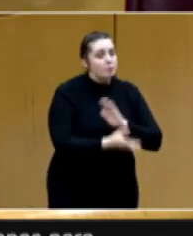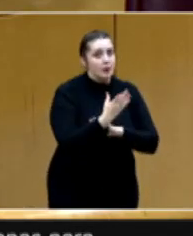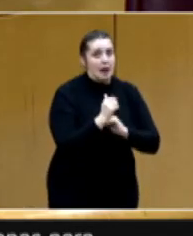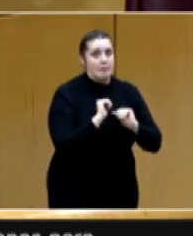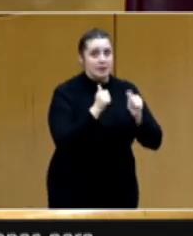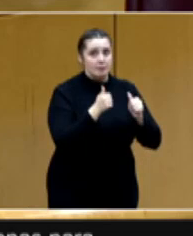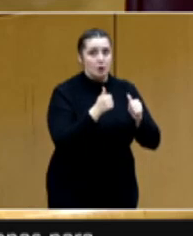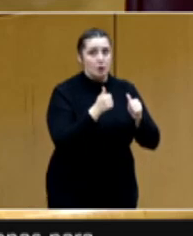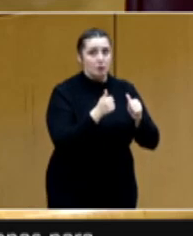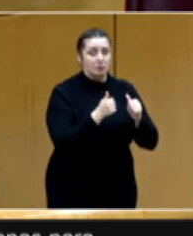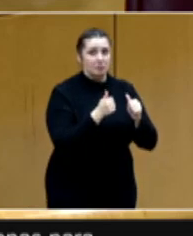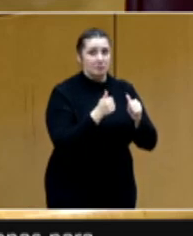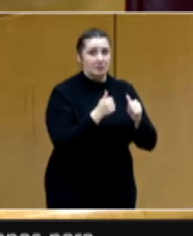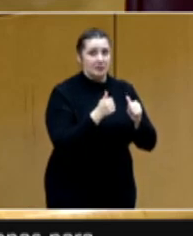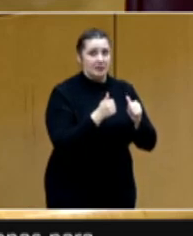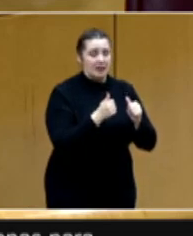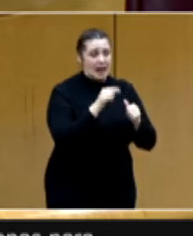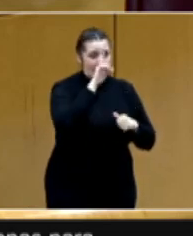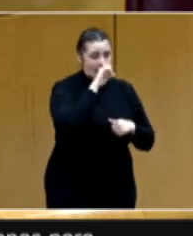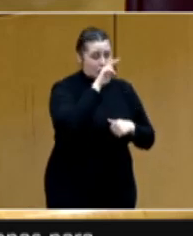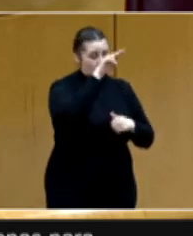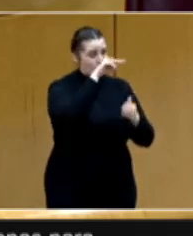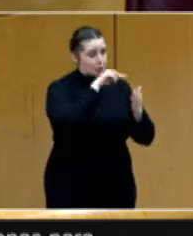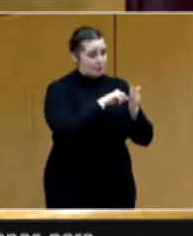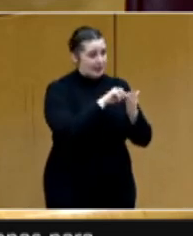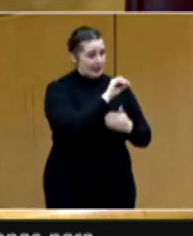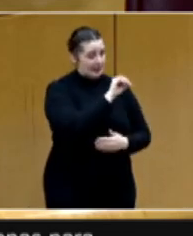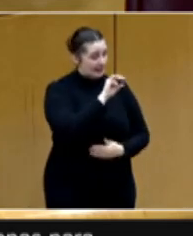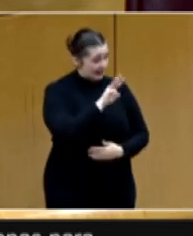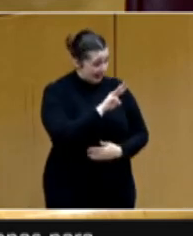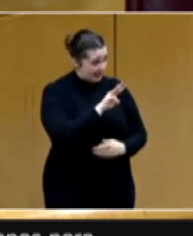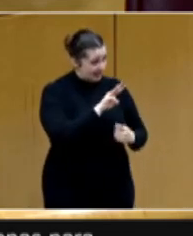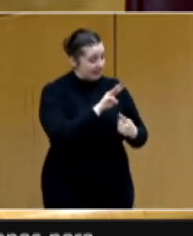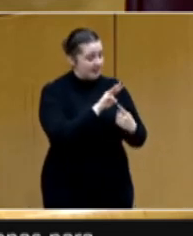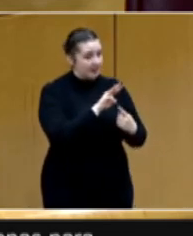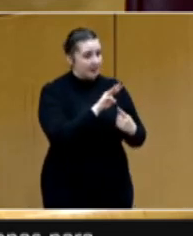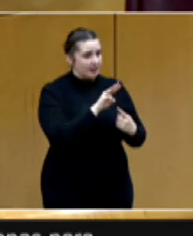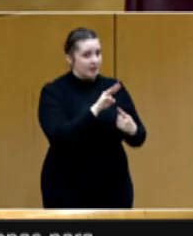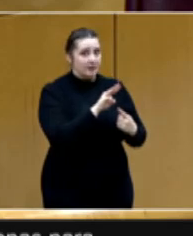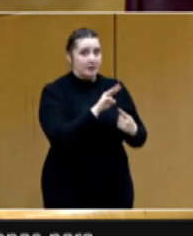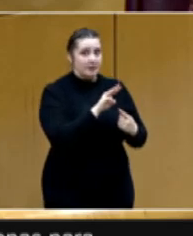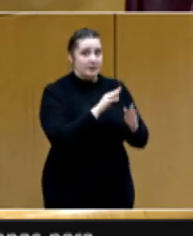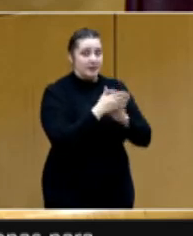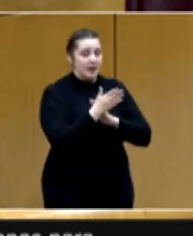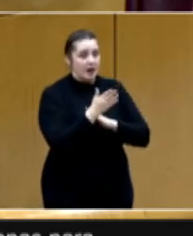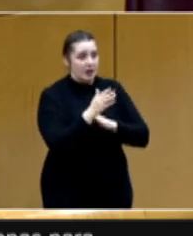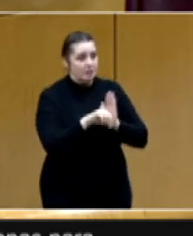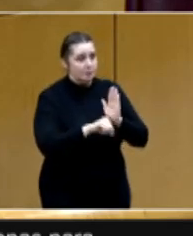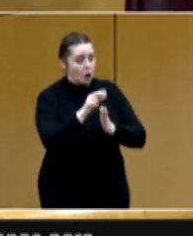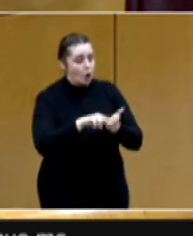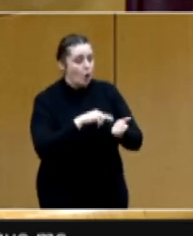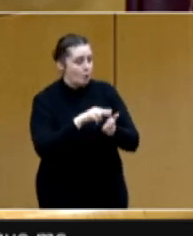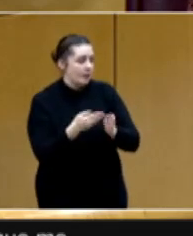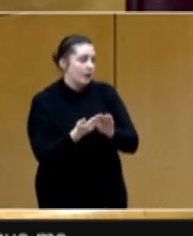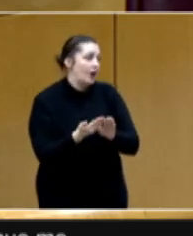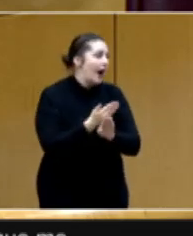inicialmente nació se creó en el año 2003 que es una fecha bastante anterior a la aprobación de la convención